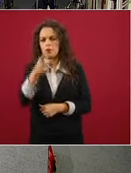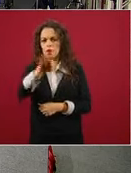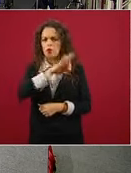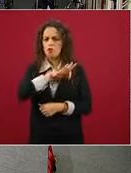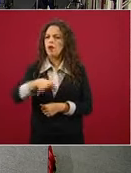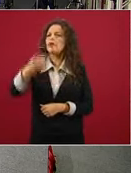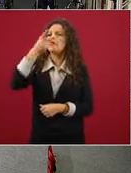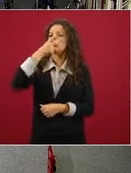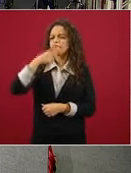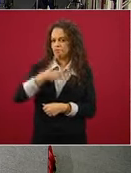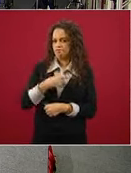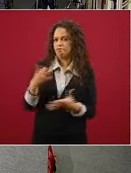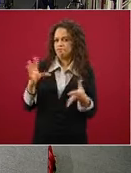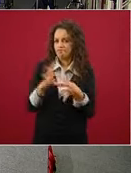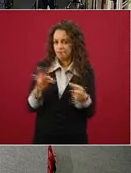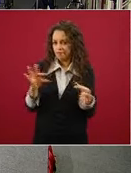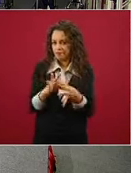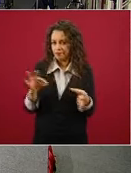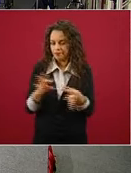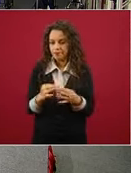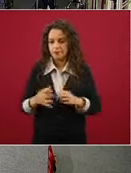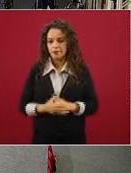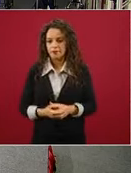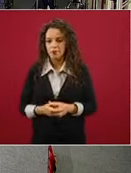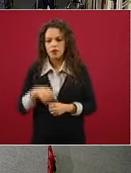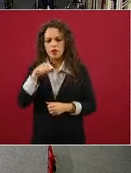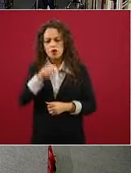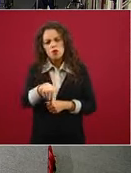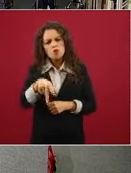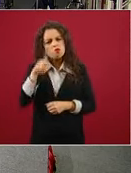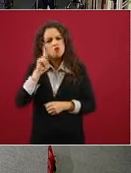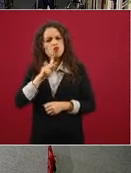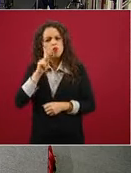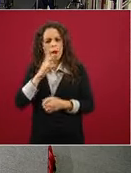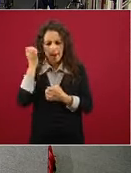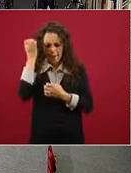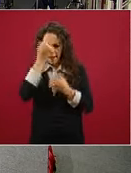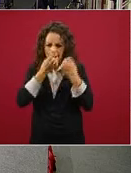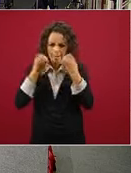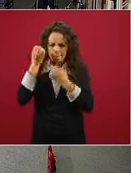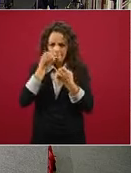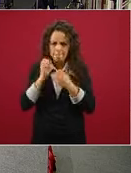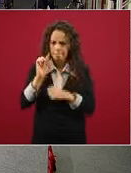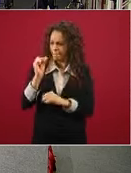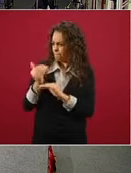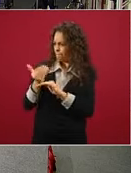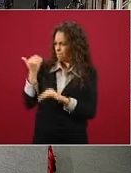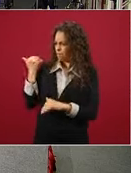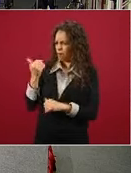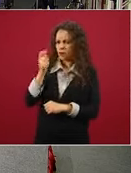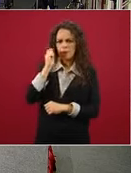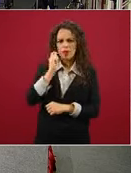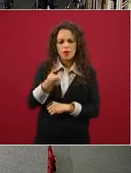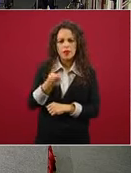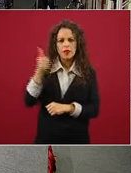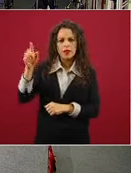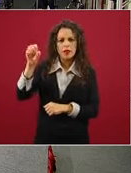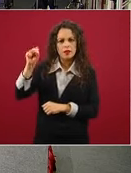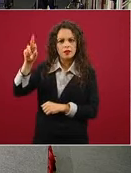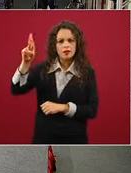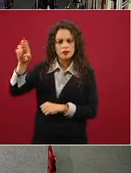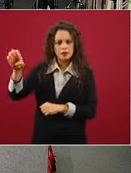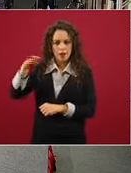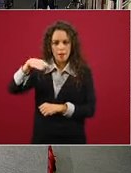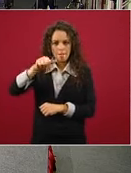o cómo se va a hacer esta prueba que hace unos días el canciller Marcelo Ebrard dijo que un laboratorio